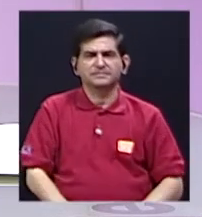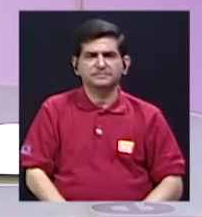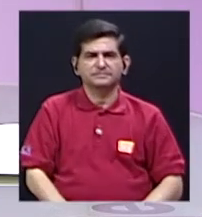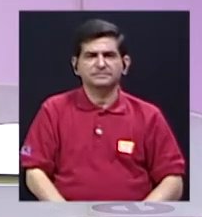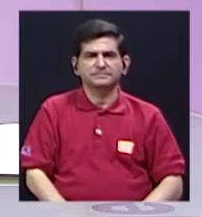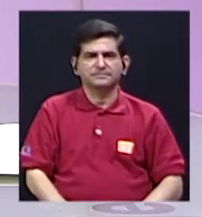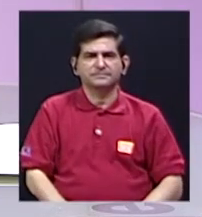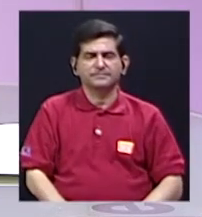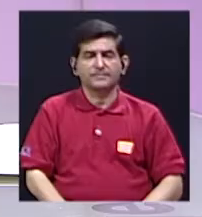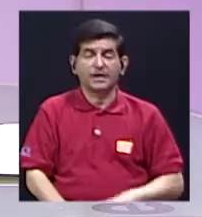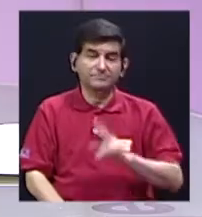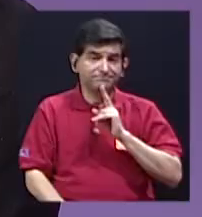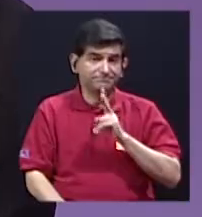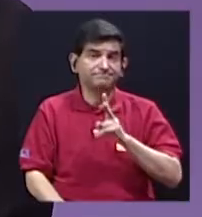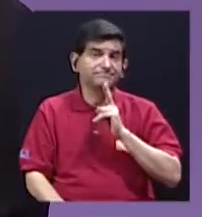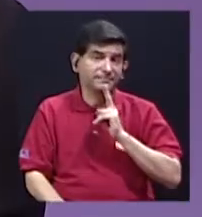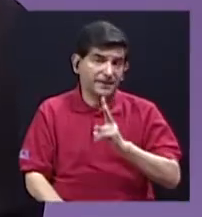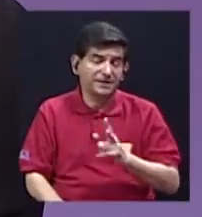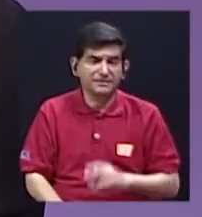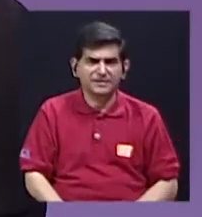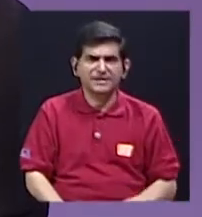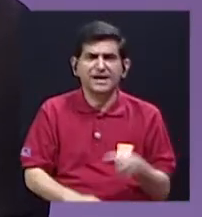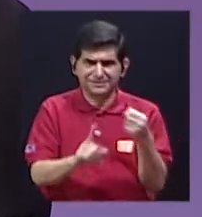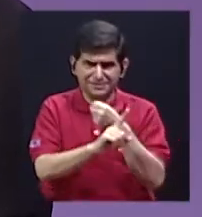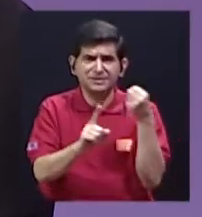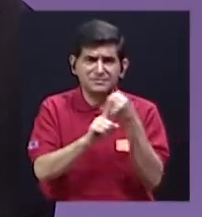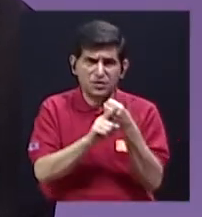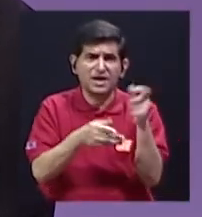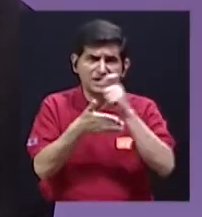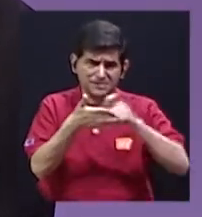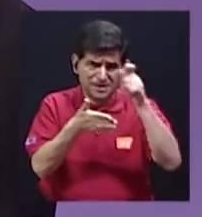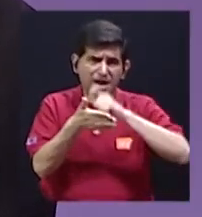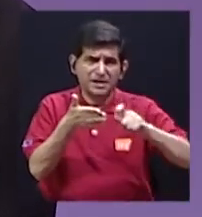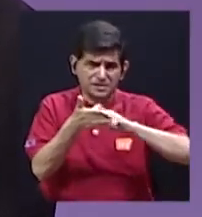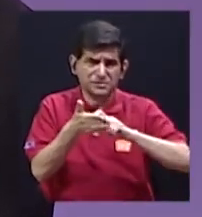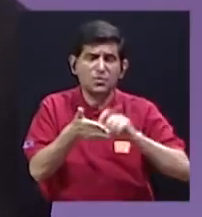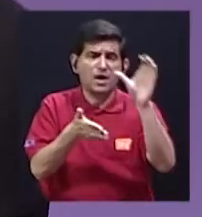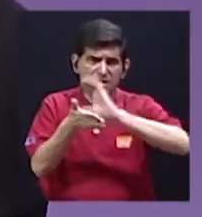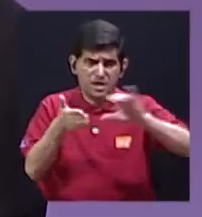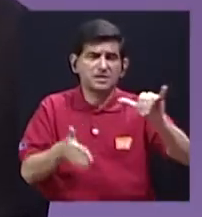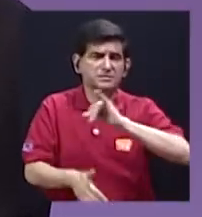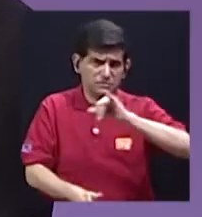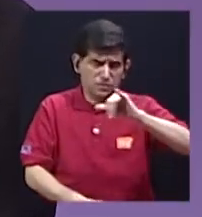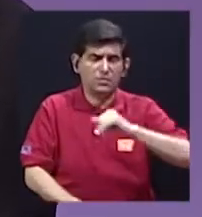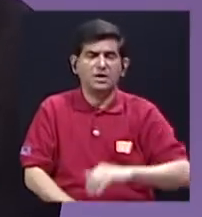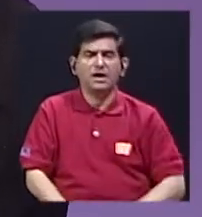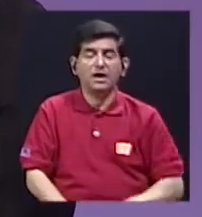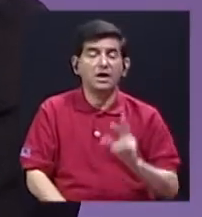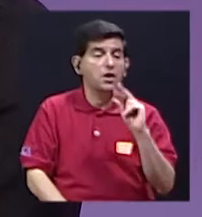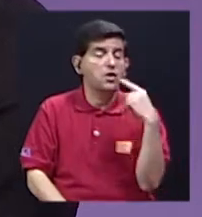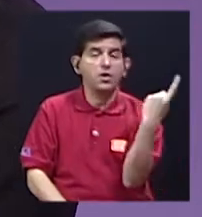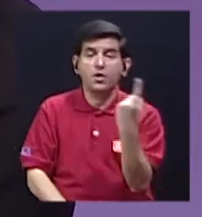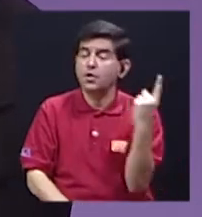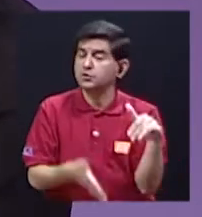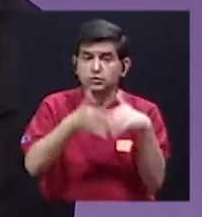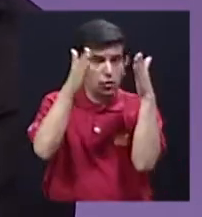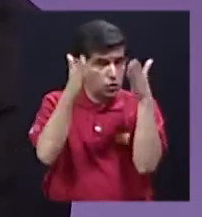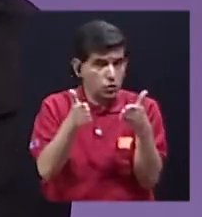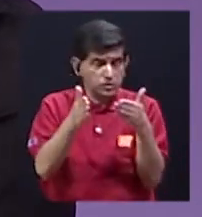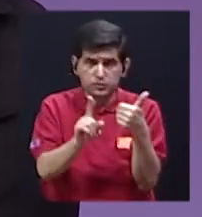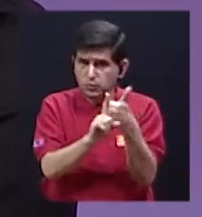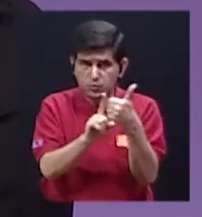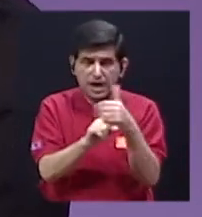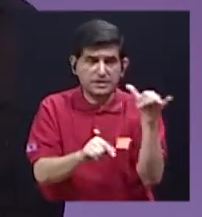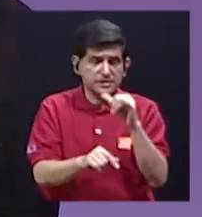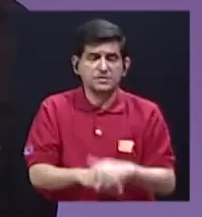bueno lo que sí es cierto es que hay violencia en las escuelas también y en los colegios no solo entre estudiantes sino de